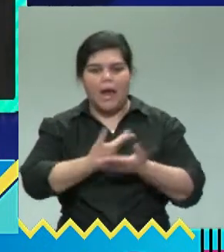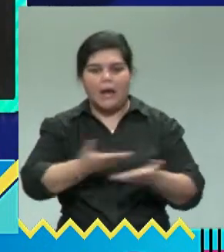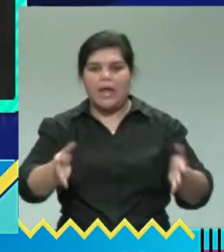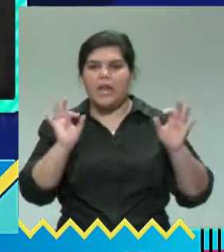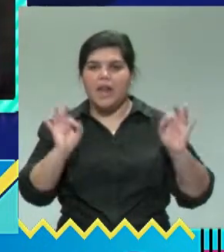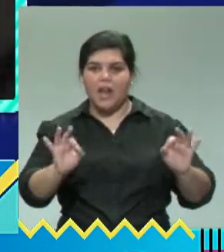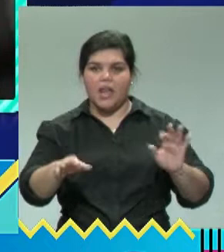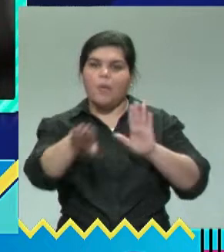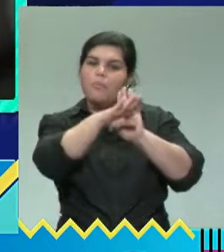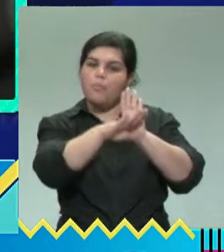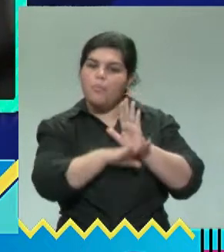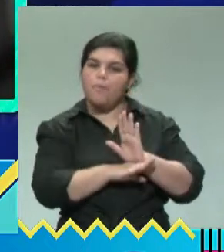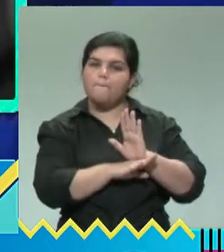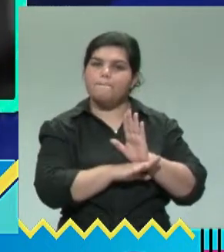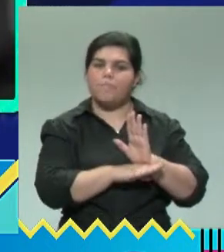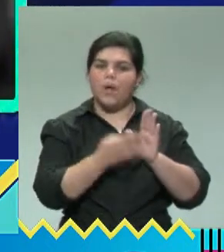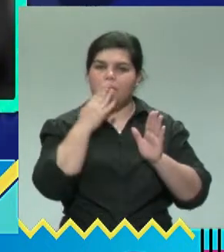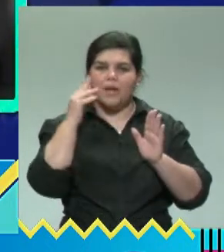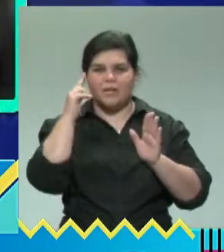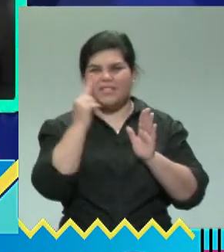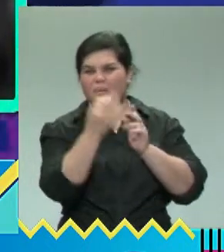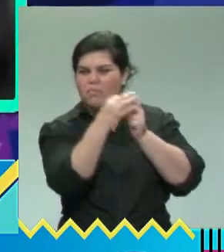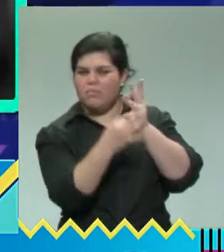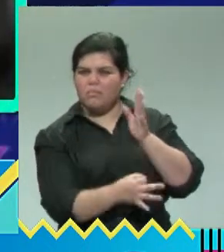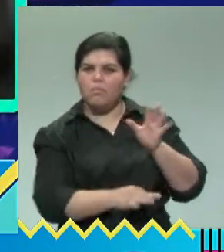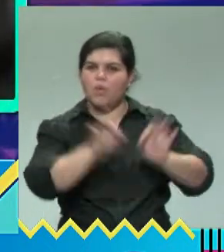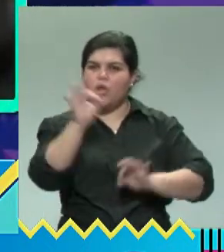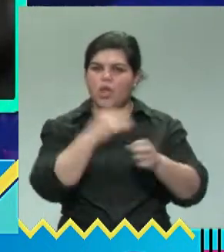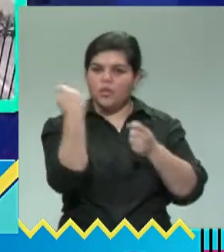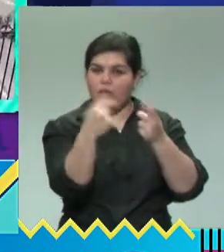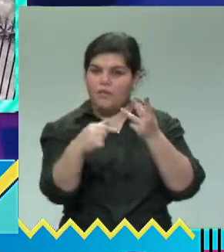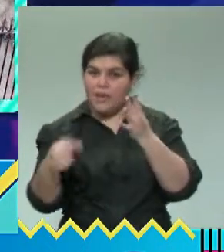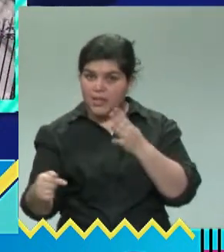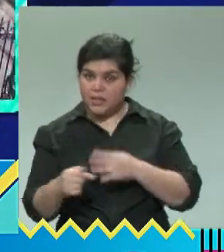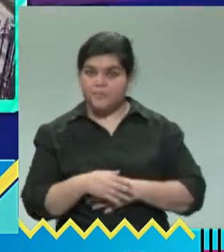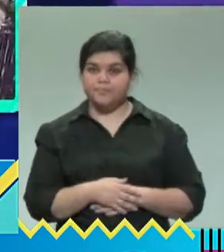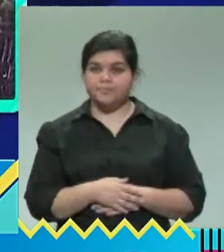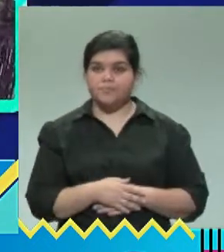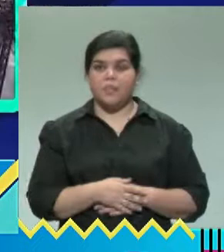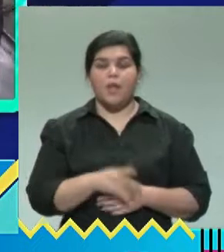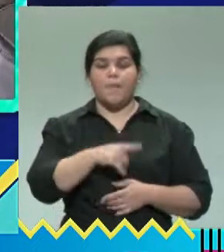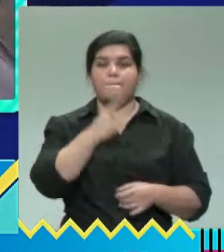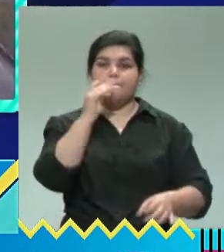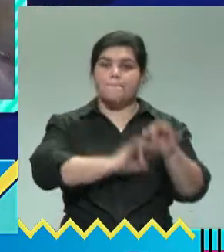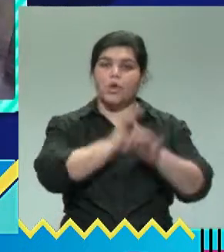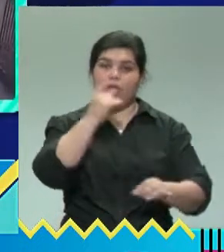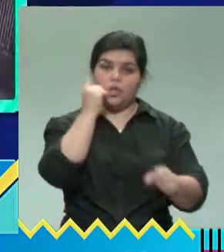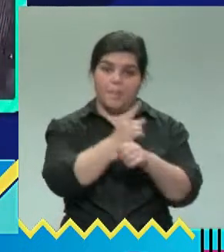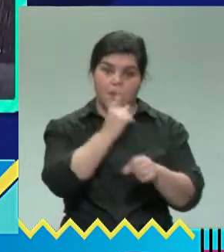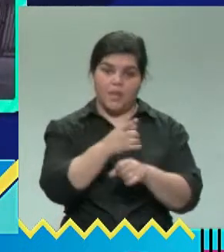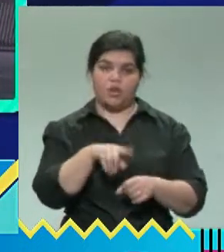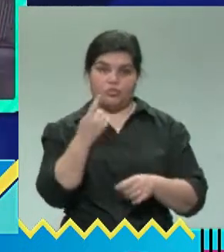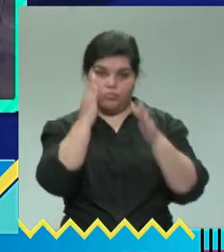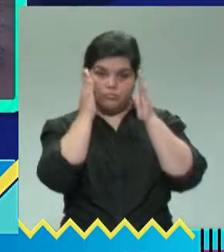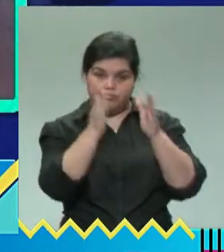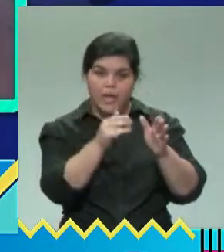en distintos proyectos. Y se desprende de este plan, se desprende el primer proyecto de arbolado público, que es el que estamos trabajando